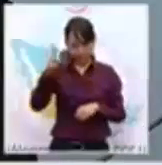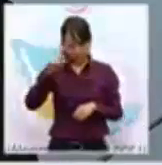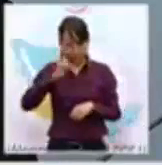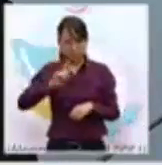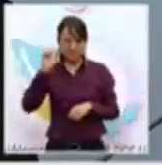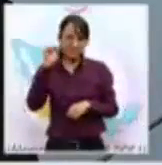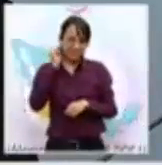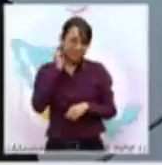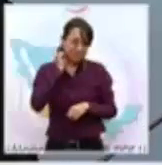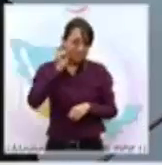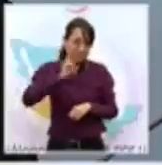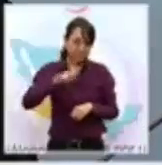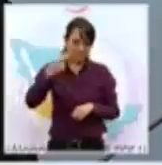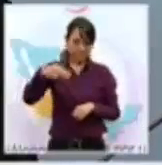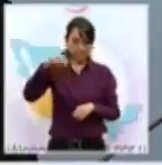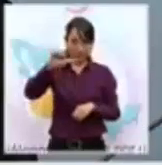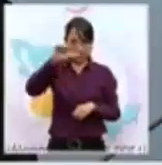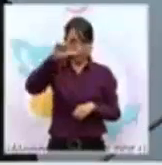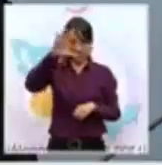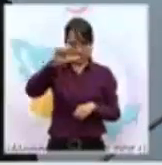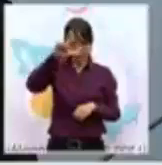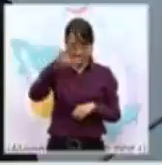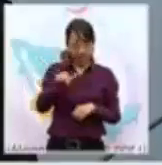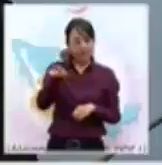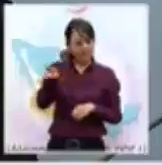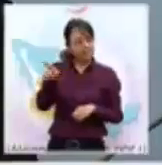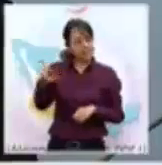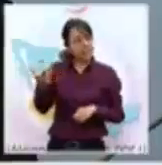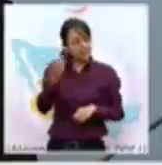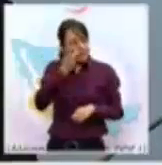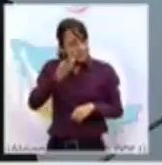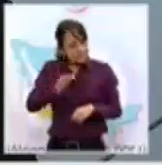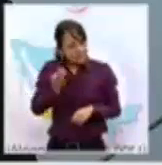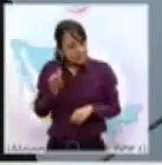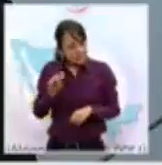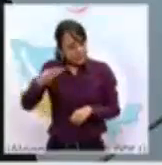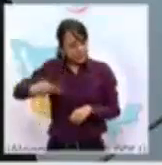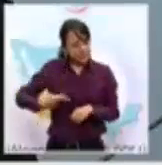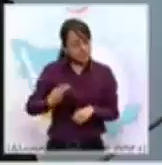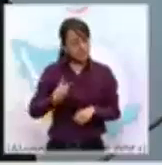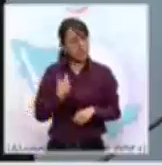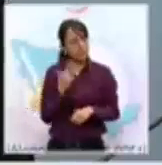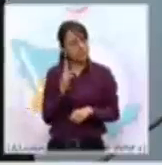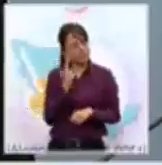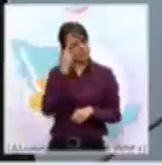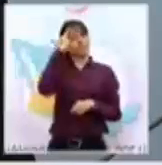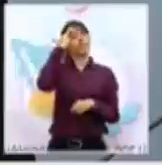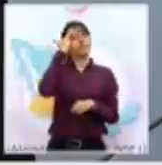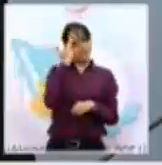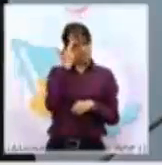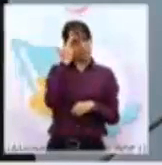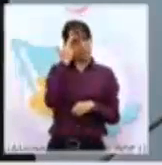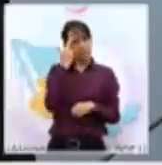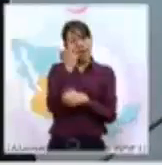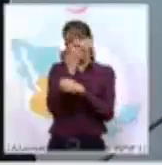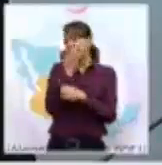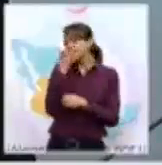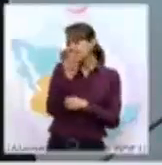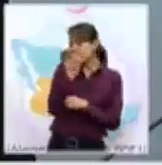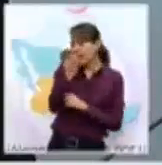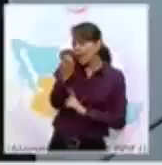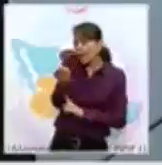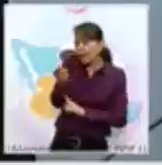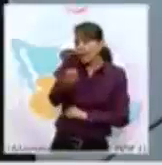Alcalá, y recuerdo simplemente que pues la escuela tiene como primera función la de